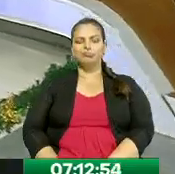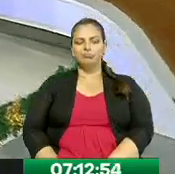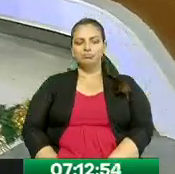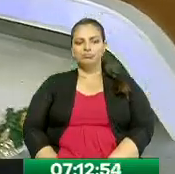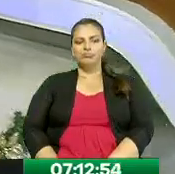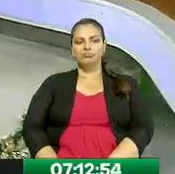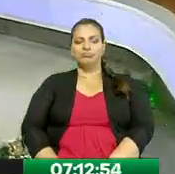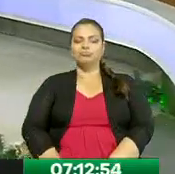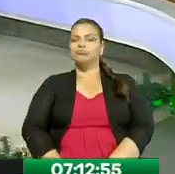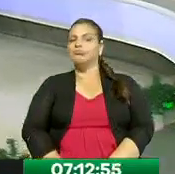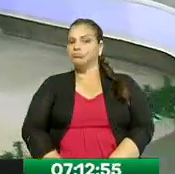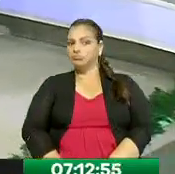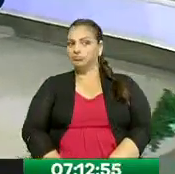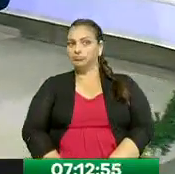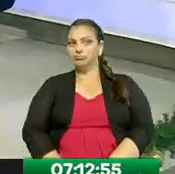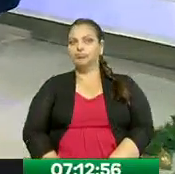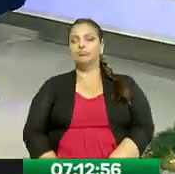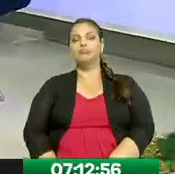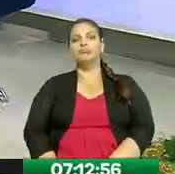Amigos televidentes,